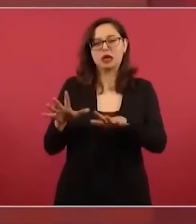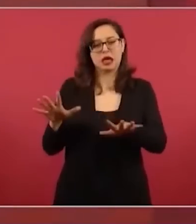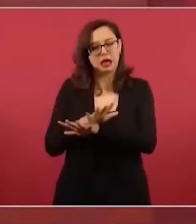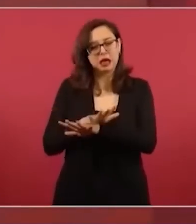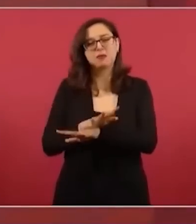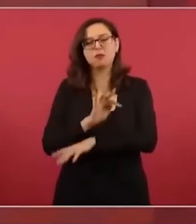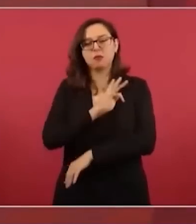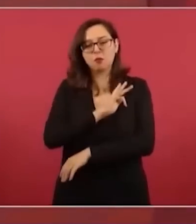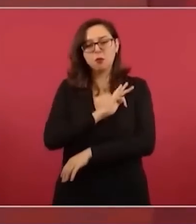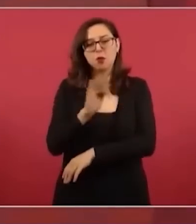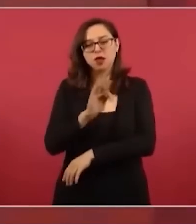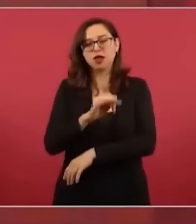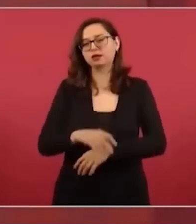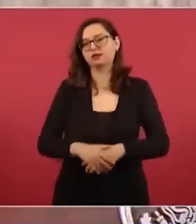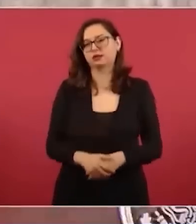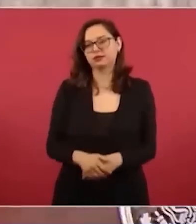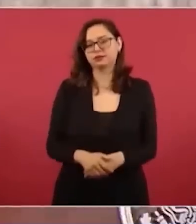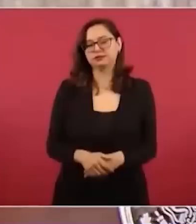de